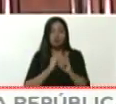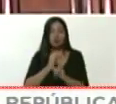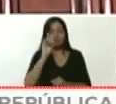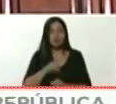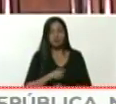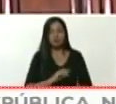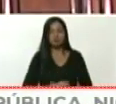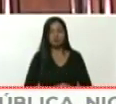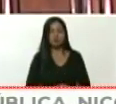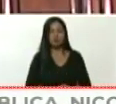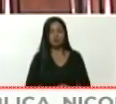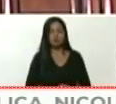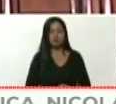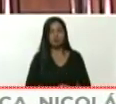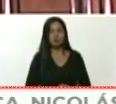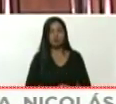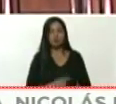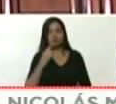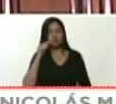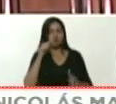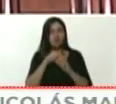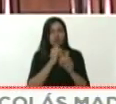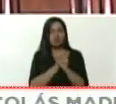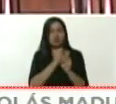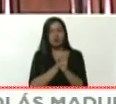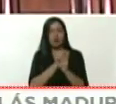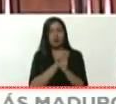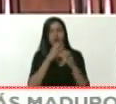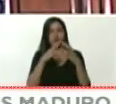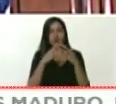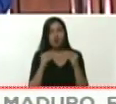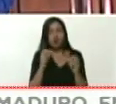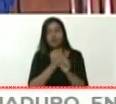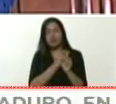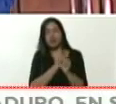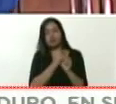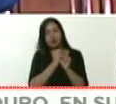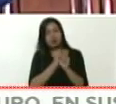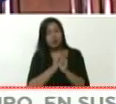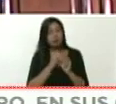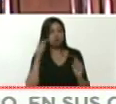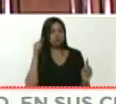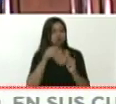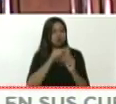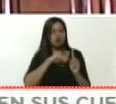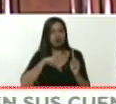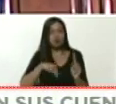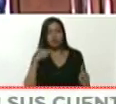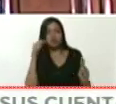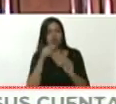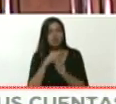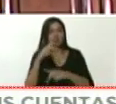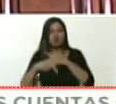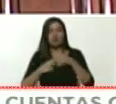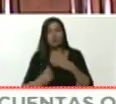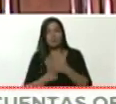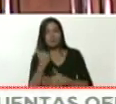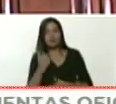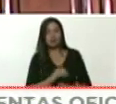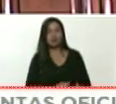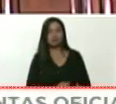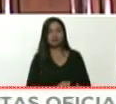internacionales, dedicarse al trabajo, trabajo, trabajo, ese es nuestro destino, el trabajo, la producción